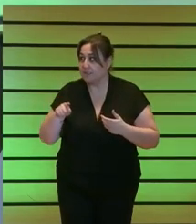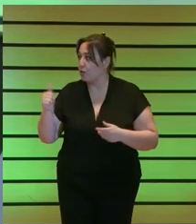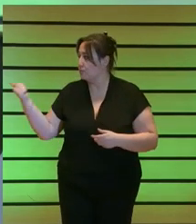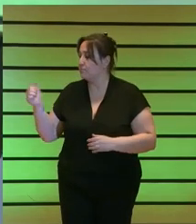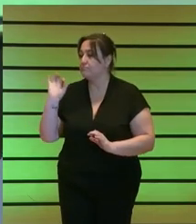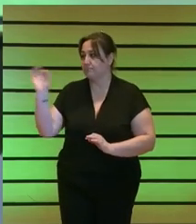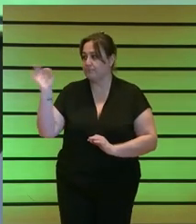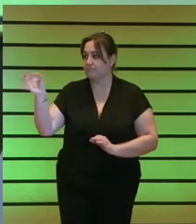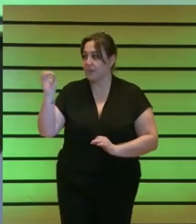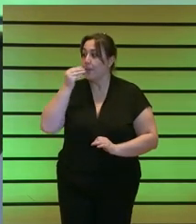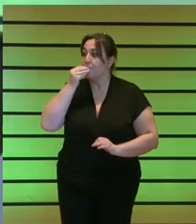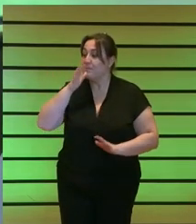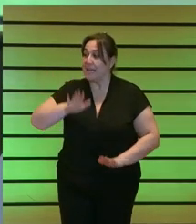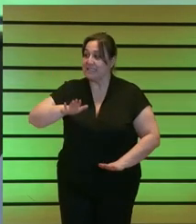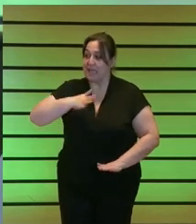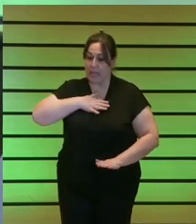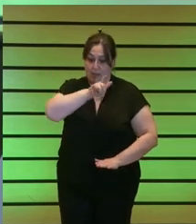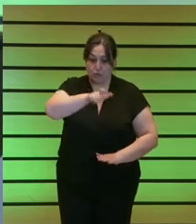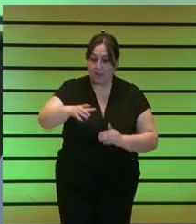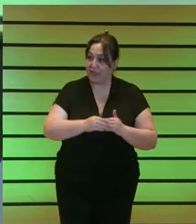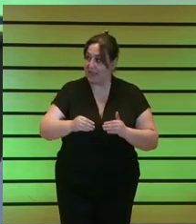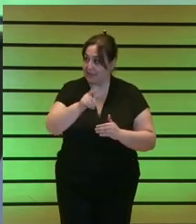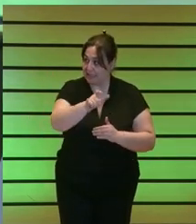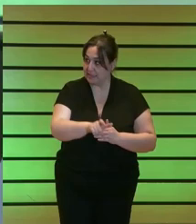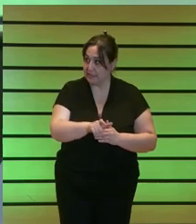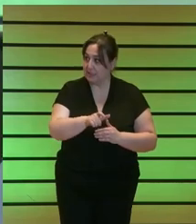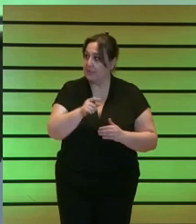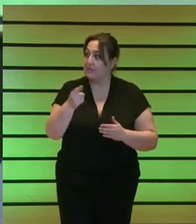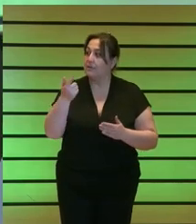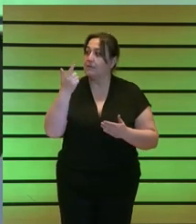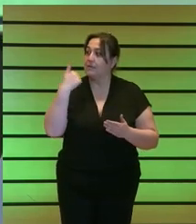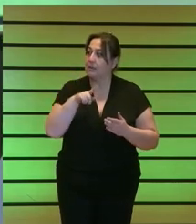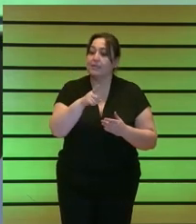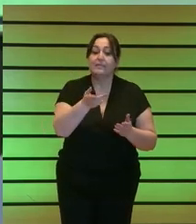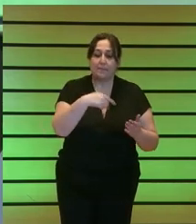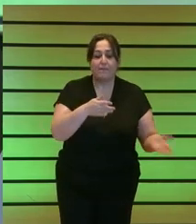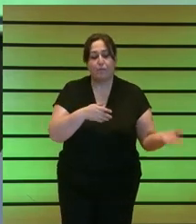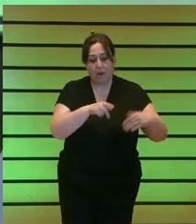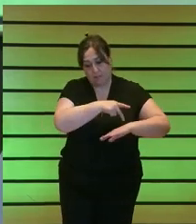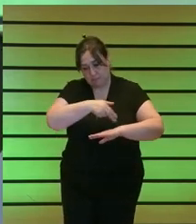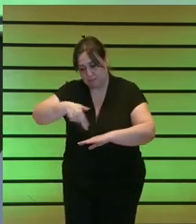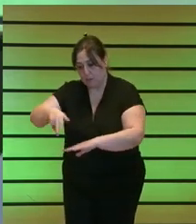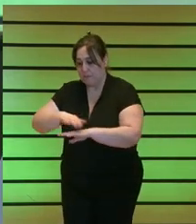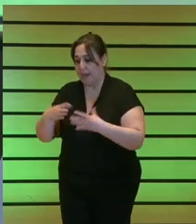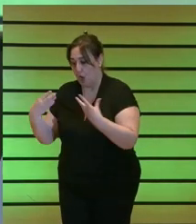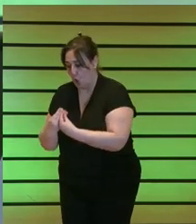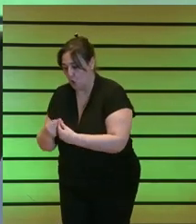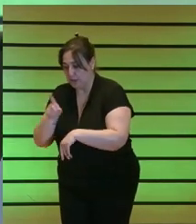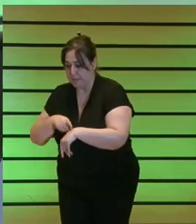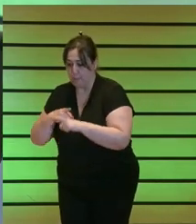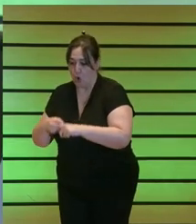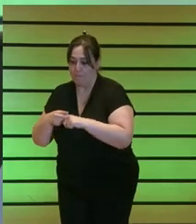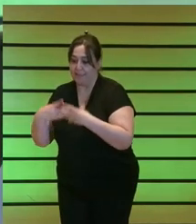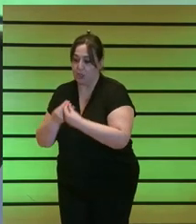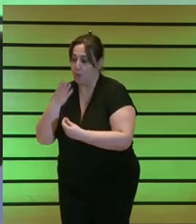paciente y en salir con los pacientes una de las cosas que hemos hecho es sacarles a que estén con su mascota porque es fundamental y en el caso de los niños